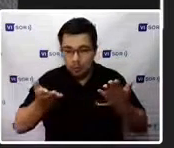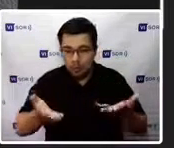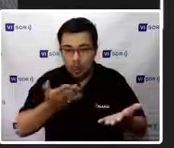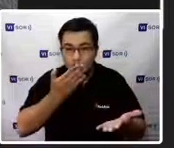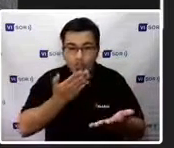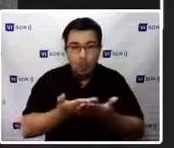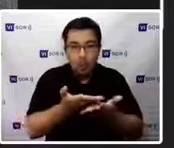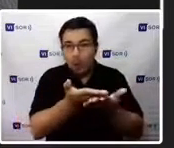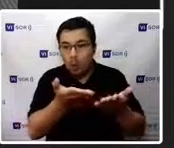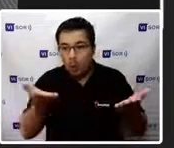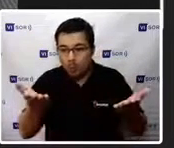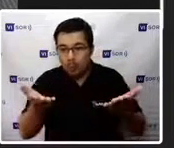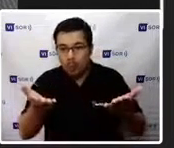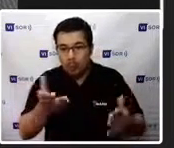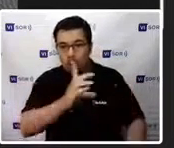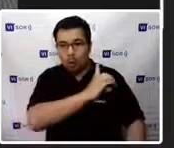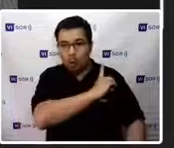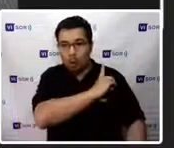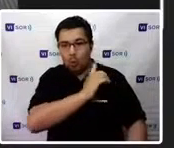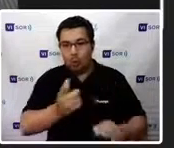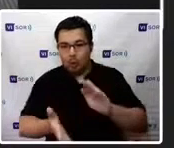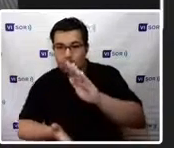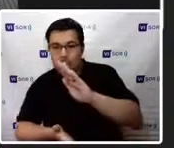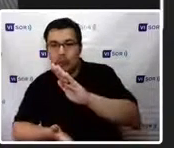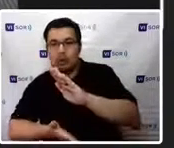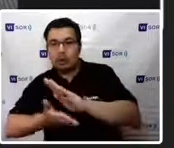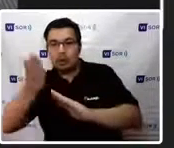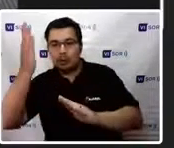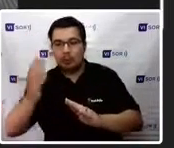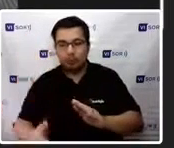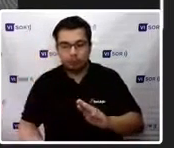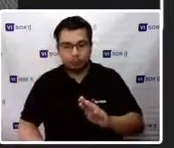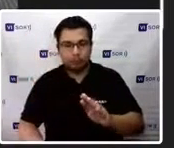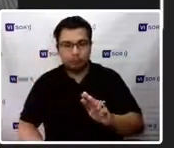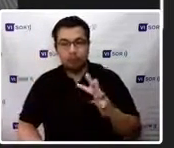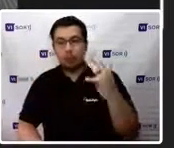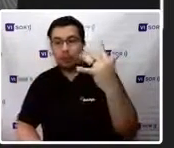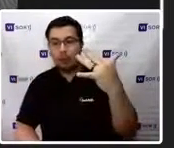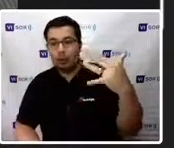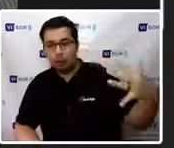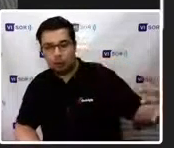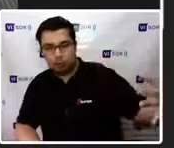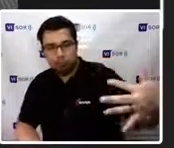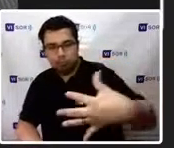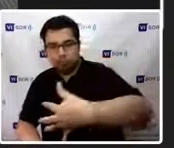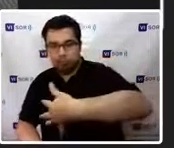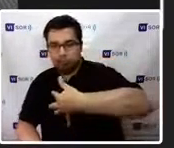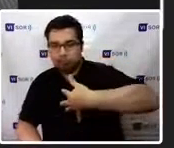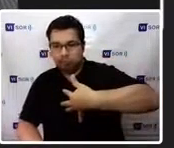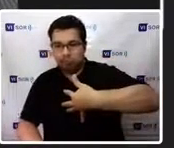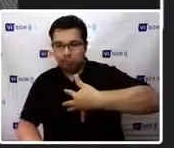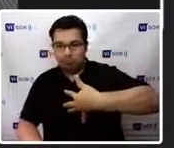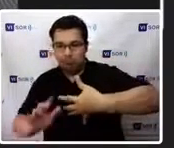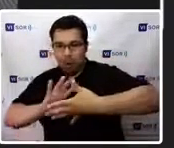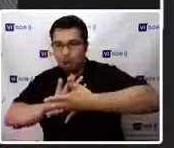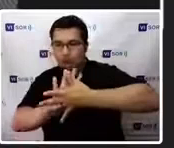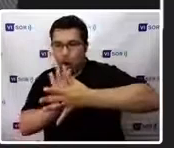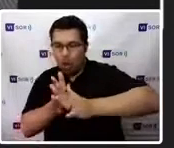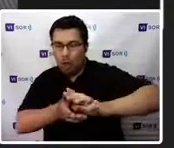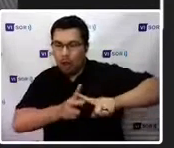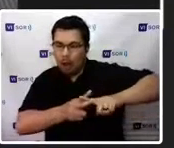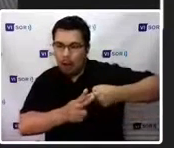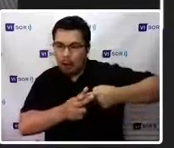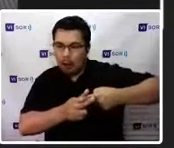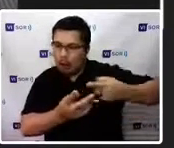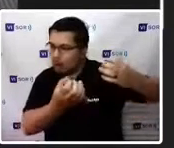ir en un brazo, se van a llevar todo el conocimiento técnico de las asignaturas que les entregamos. Por el otro lado, van a llevarse, ¿no es